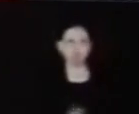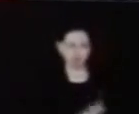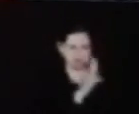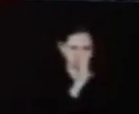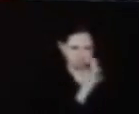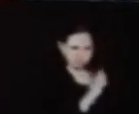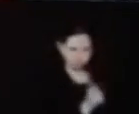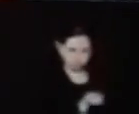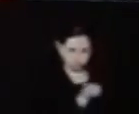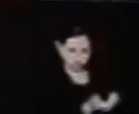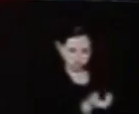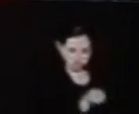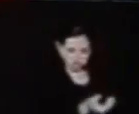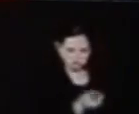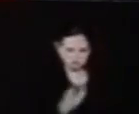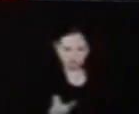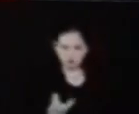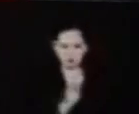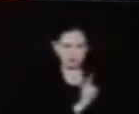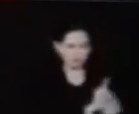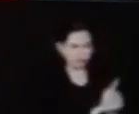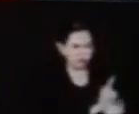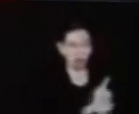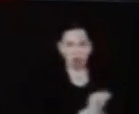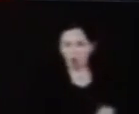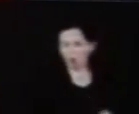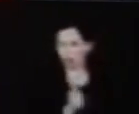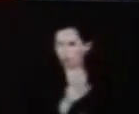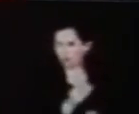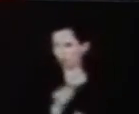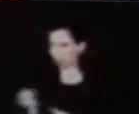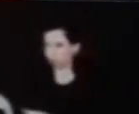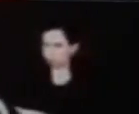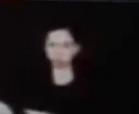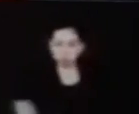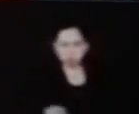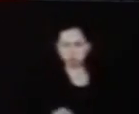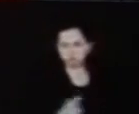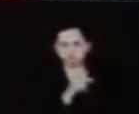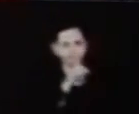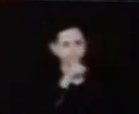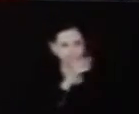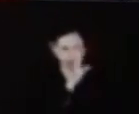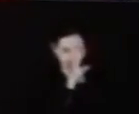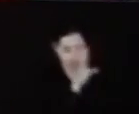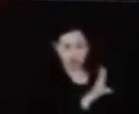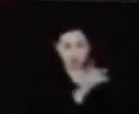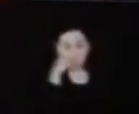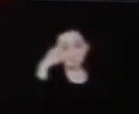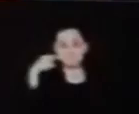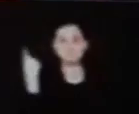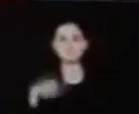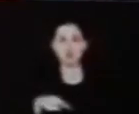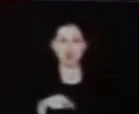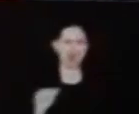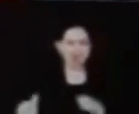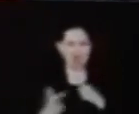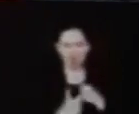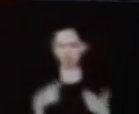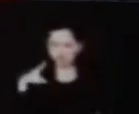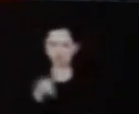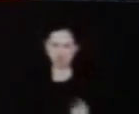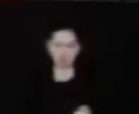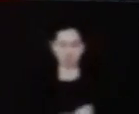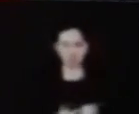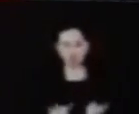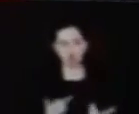directa, personalizada, sin intermediarios, con el propósito de que no haya manipulación